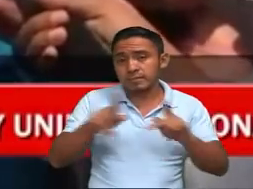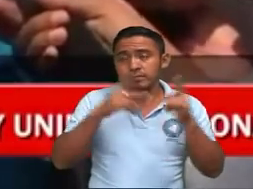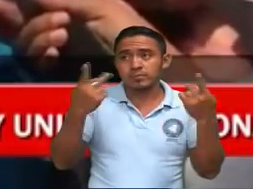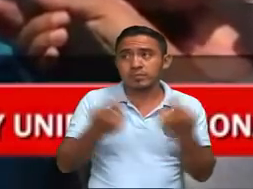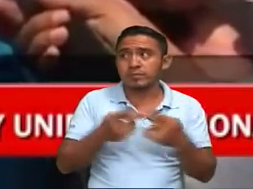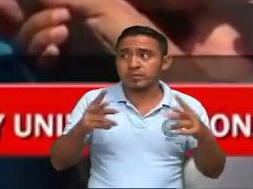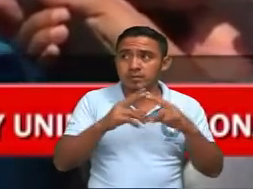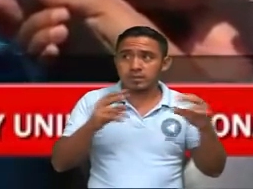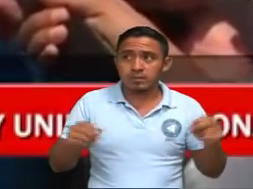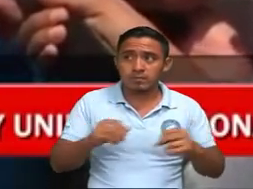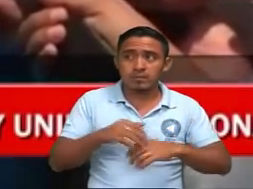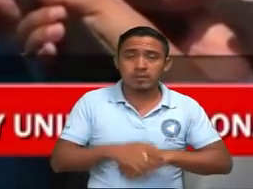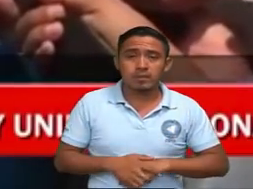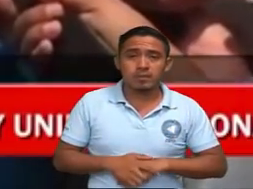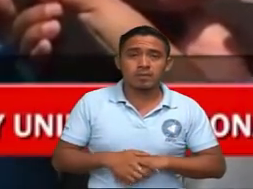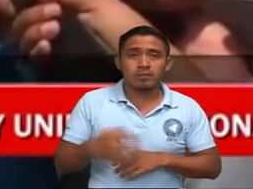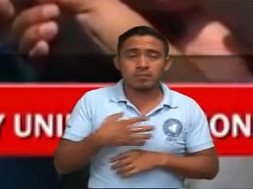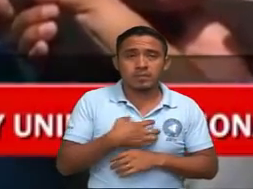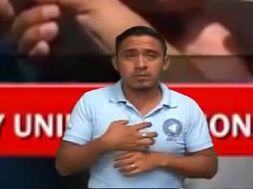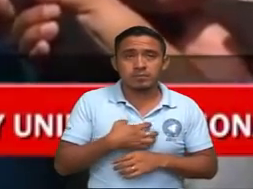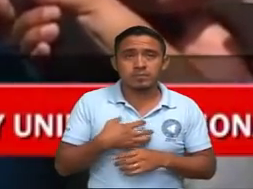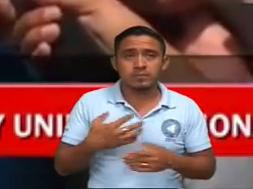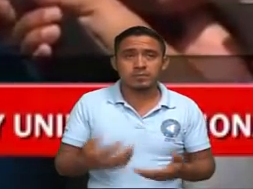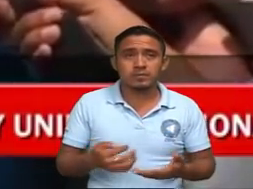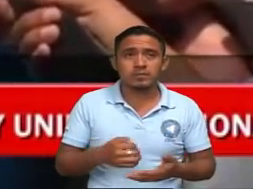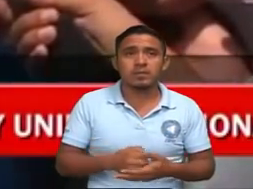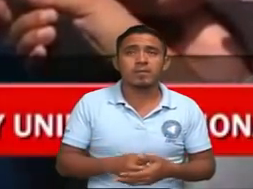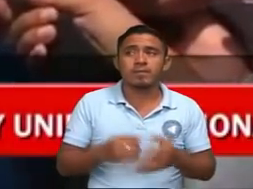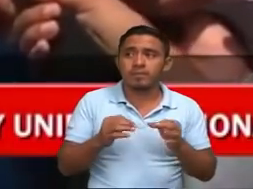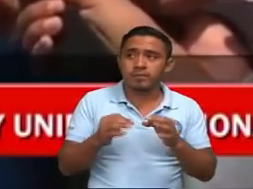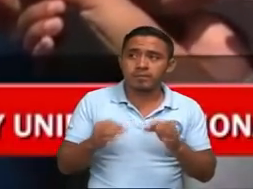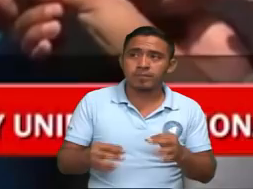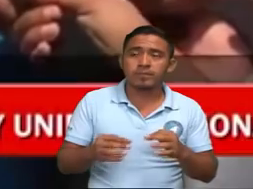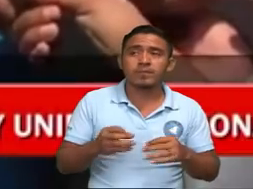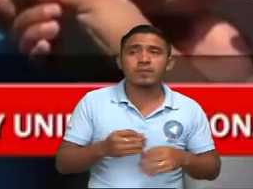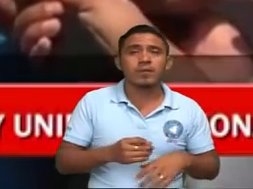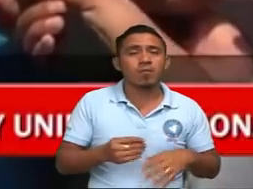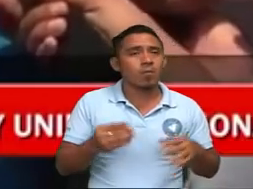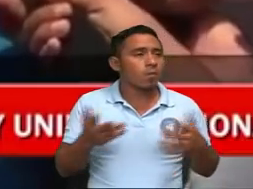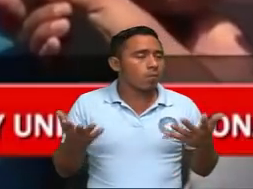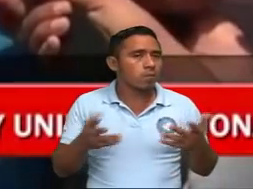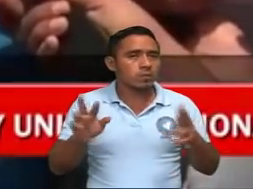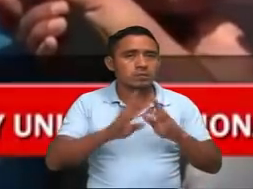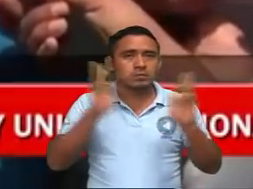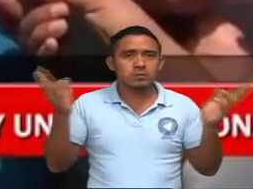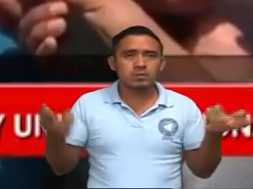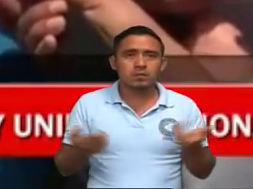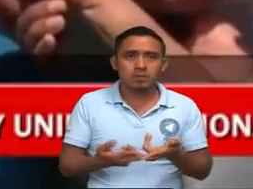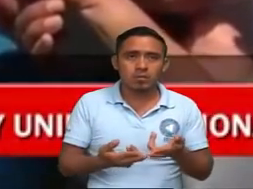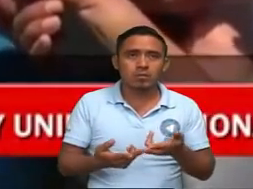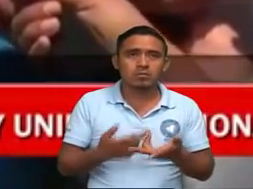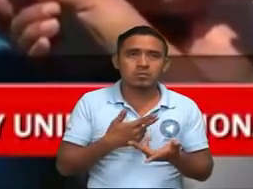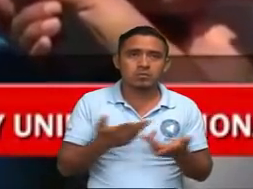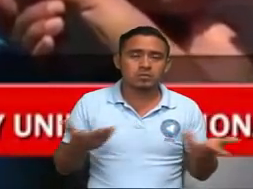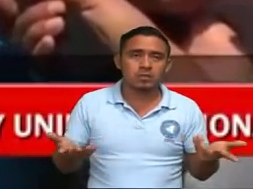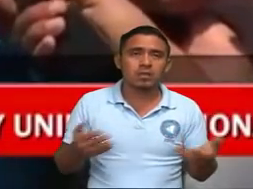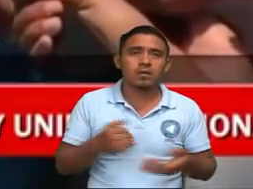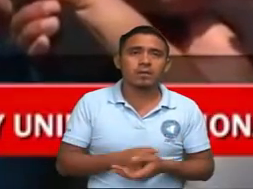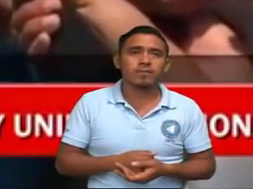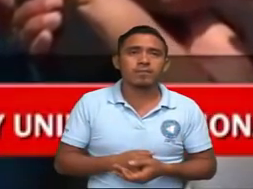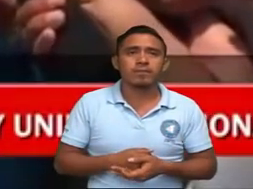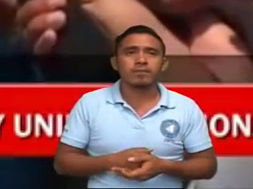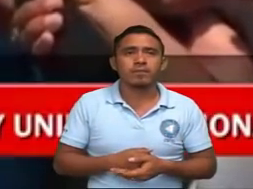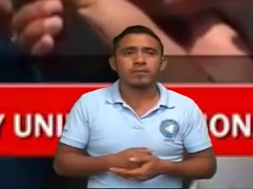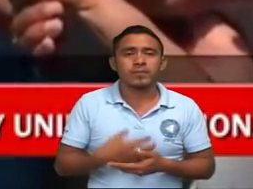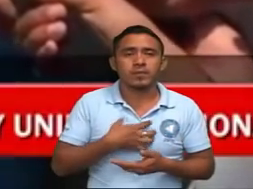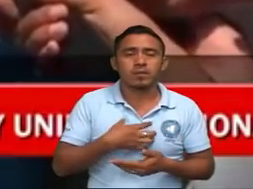se burlan de esa esperanza que tienen los nicaragüenses en estas reuniones, porque confían que de aquí van a